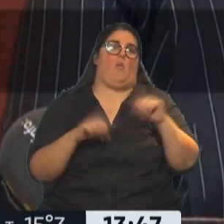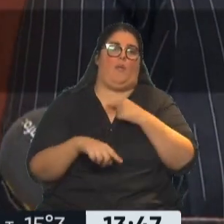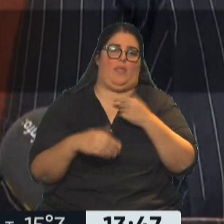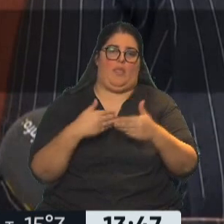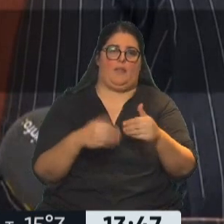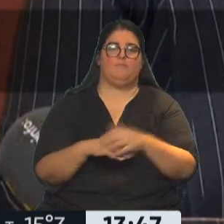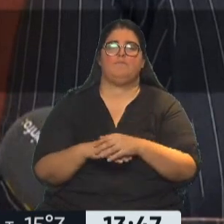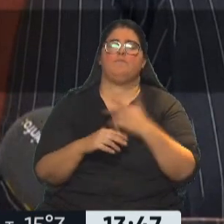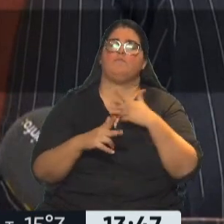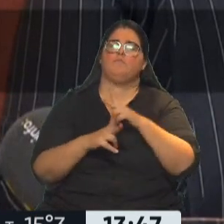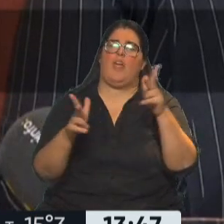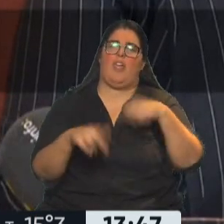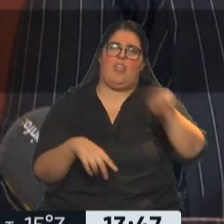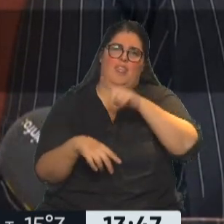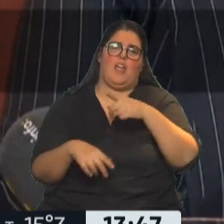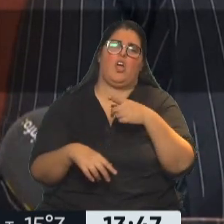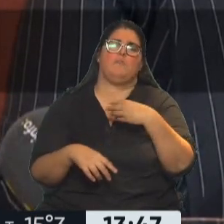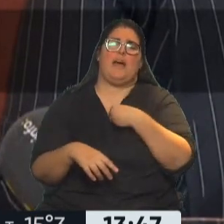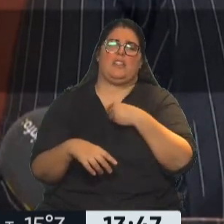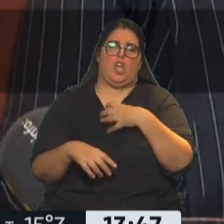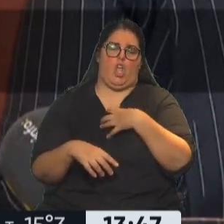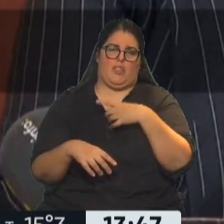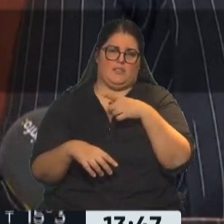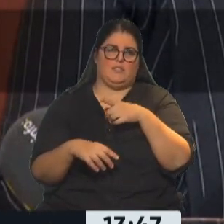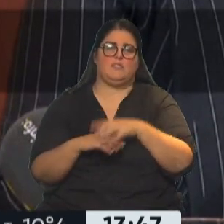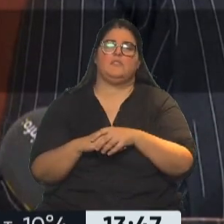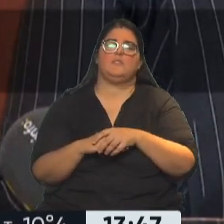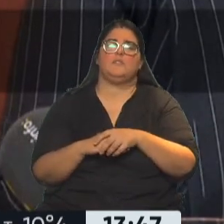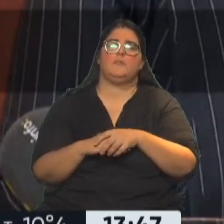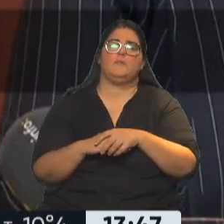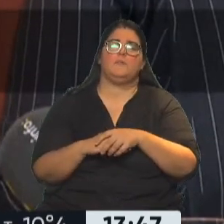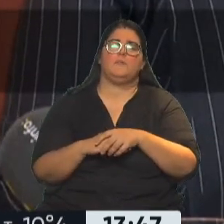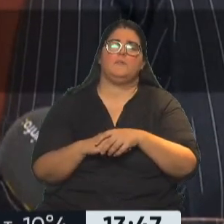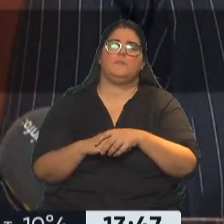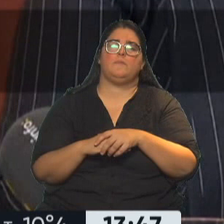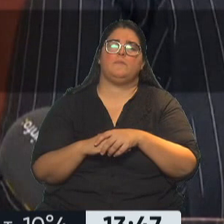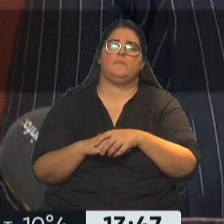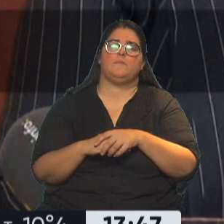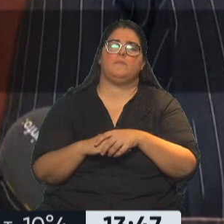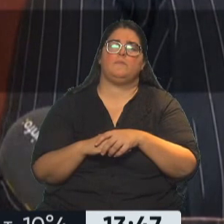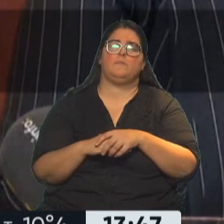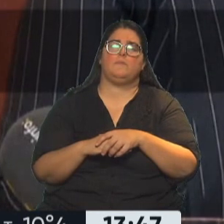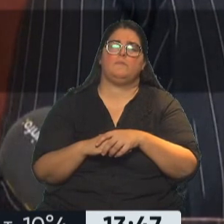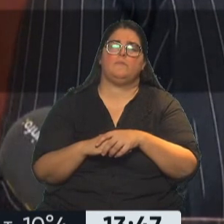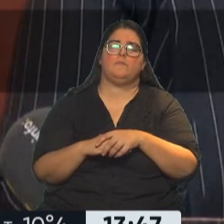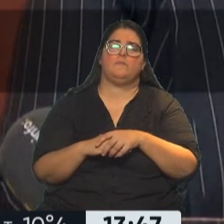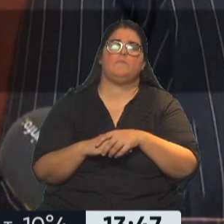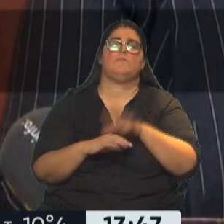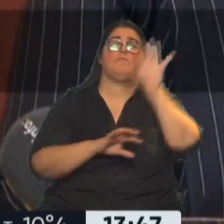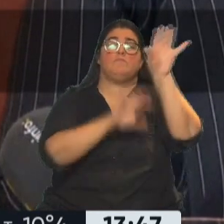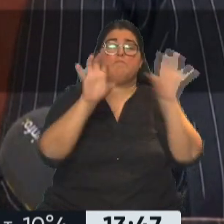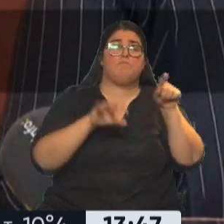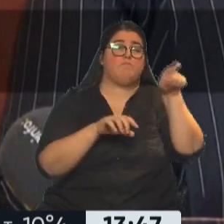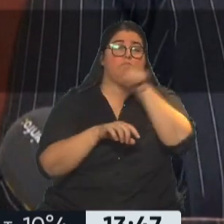dis aux électeurs patriotes, nous avons la possibilité d'arracher des dizaines de circonscriptions. Il faut aller les chercher. Voilà. Il faut aller les chercher,